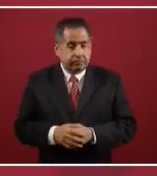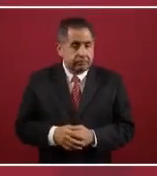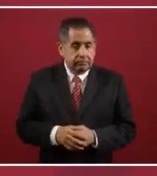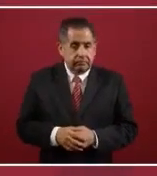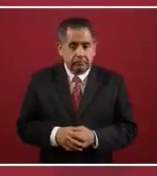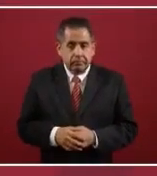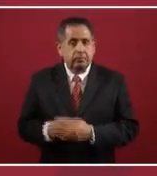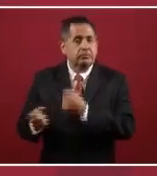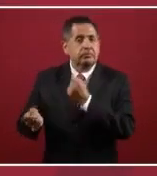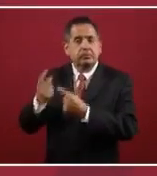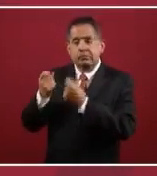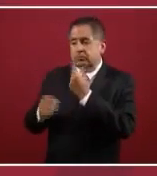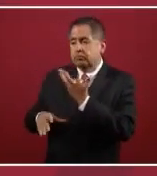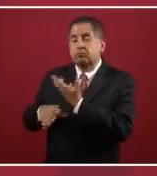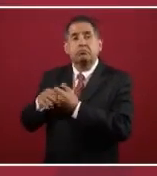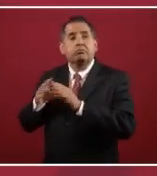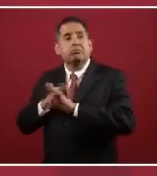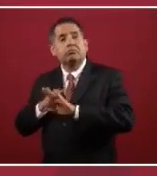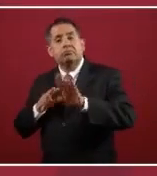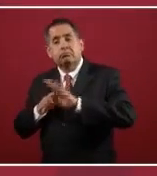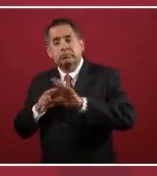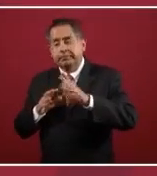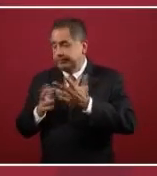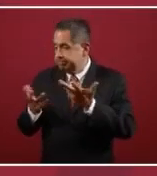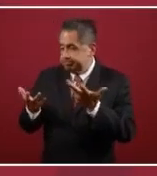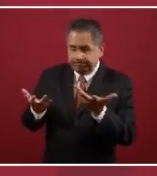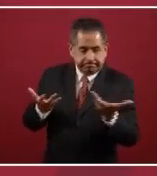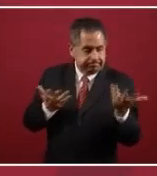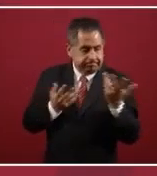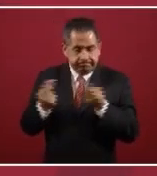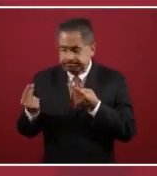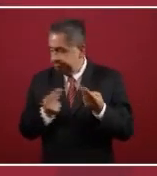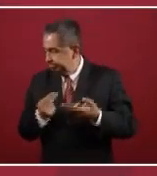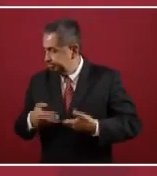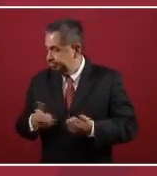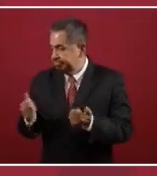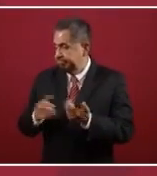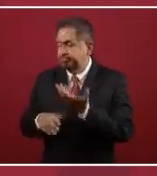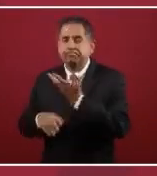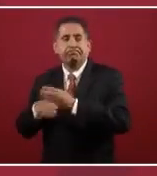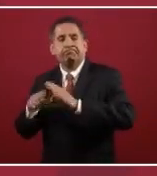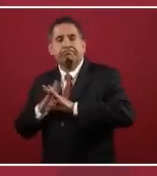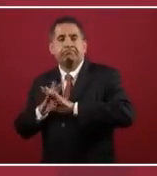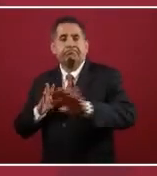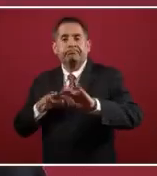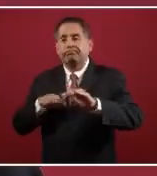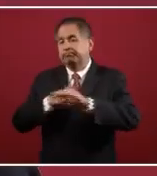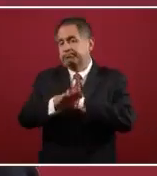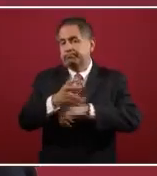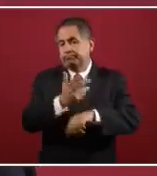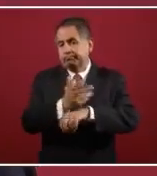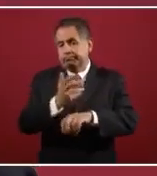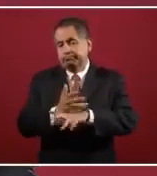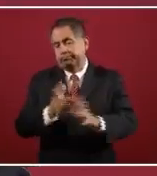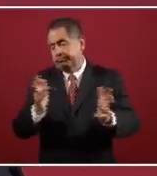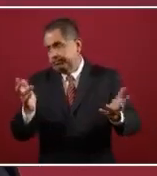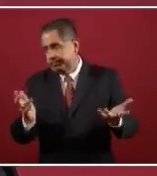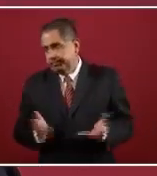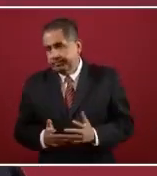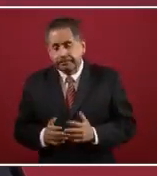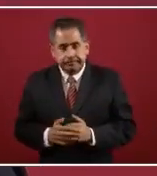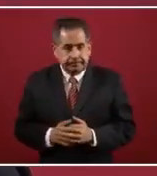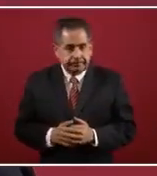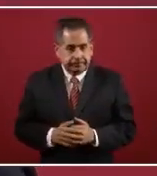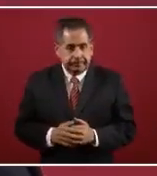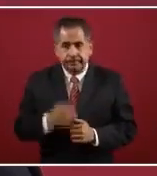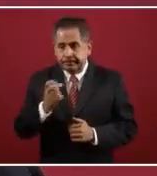a emigrar por necesidad a Estados Unidos. Entonces,